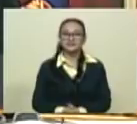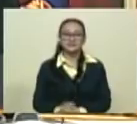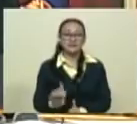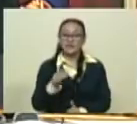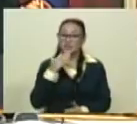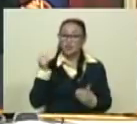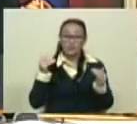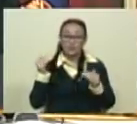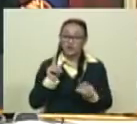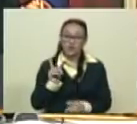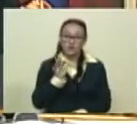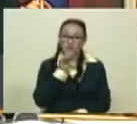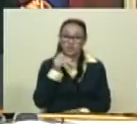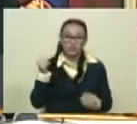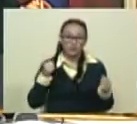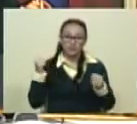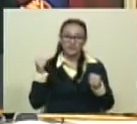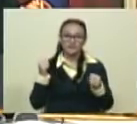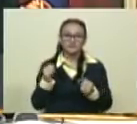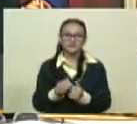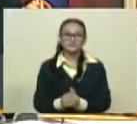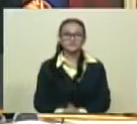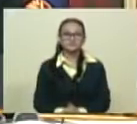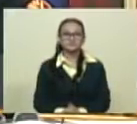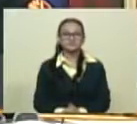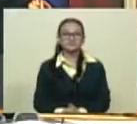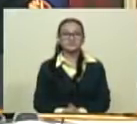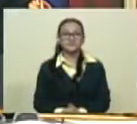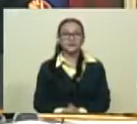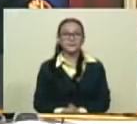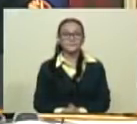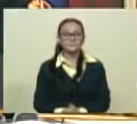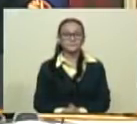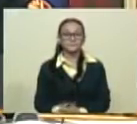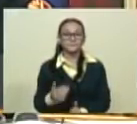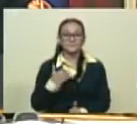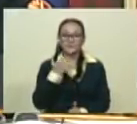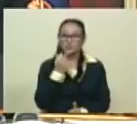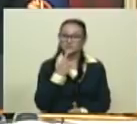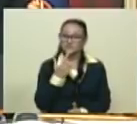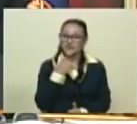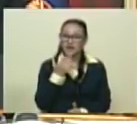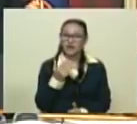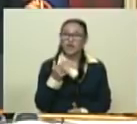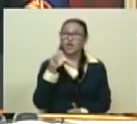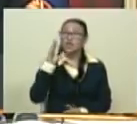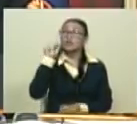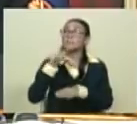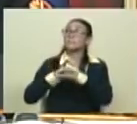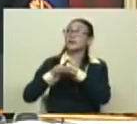dude de eso. Mira, déjeme decirte algo extremo, que Dios me perdone por este ejemplo.